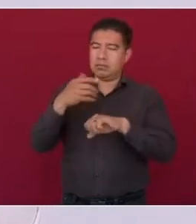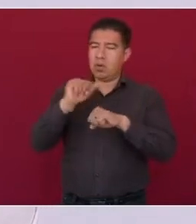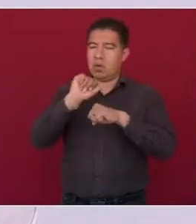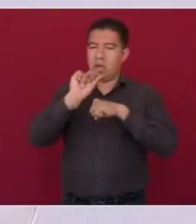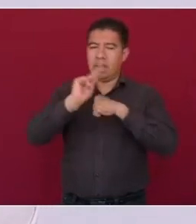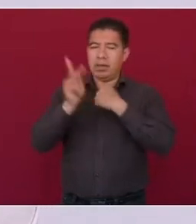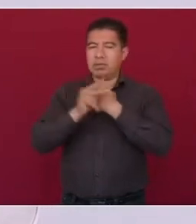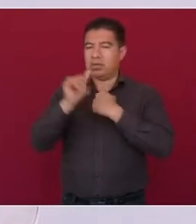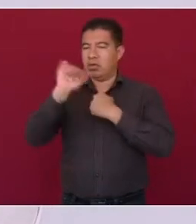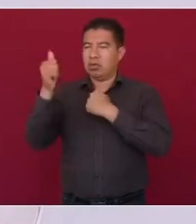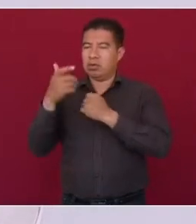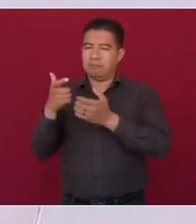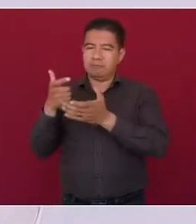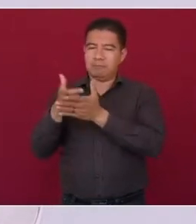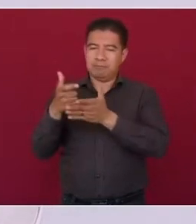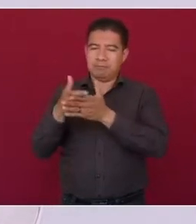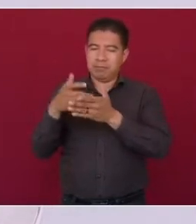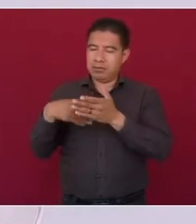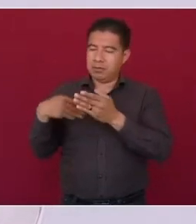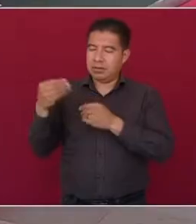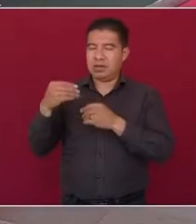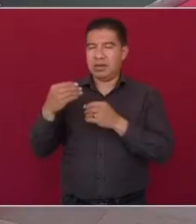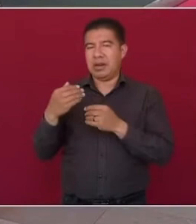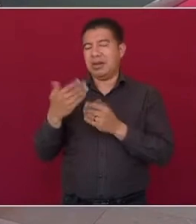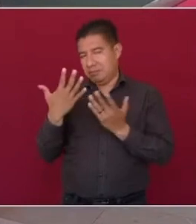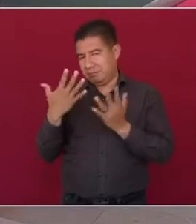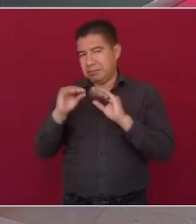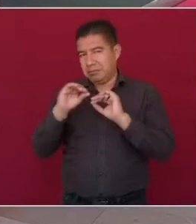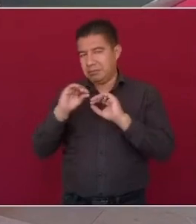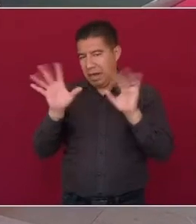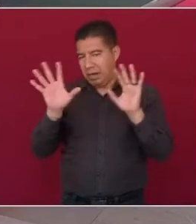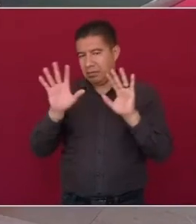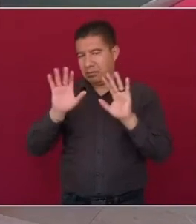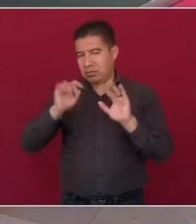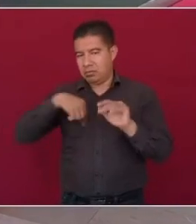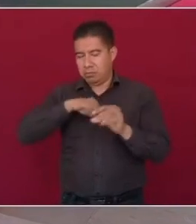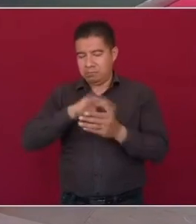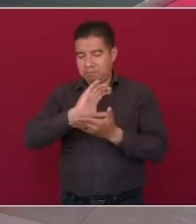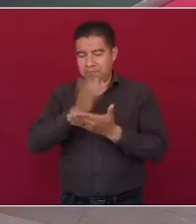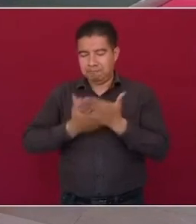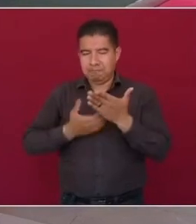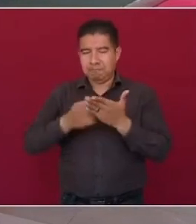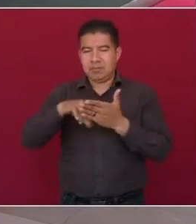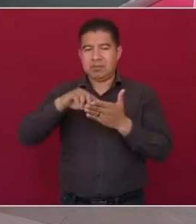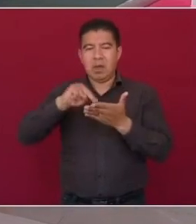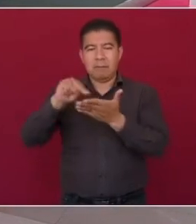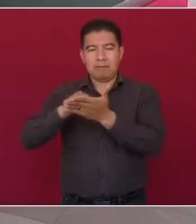Bueno, acabamos de suscribir acuerdos con ese propósito.